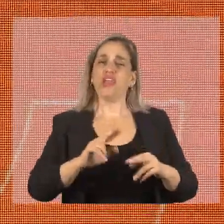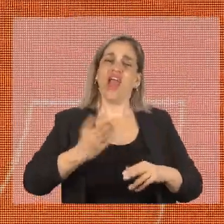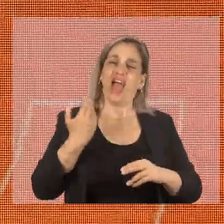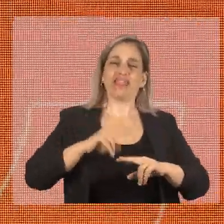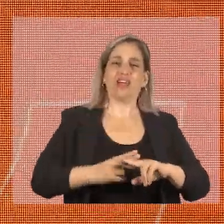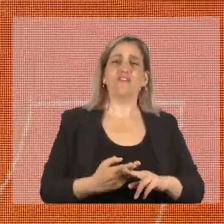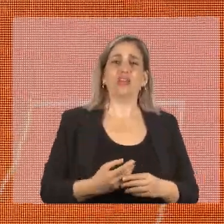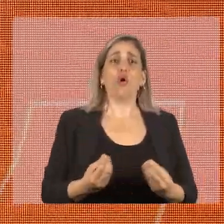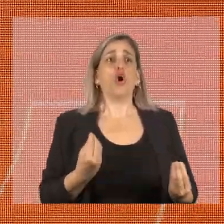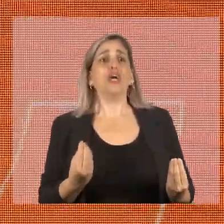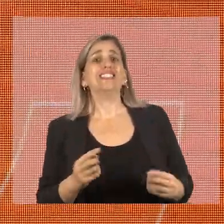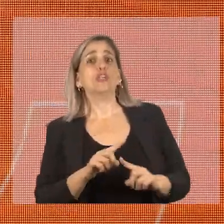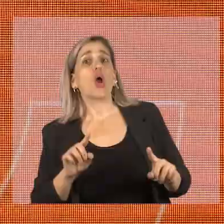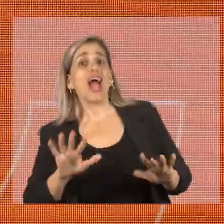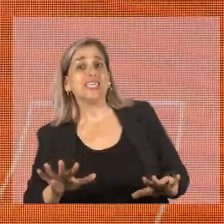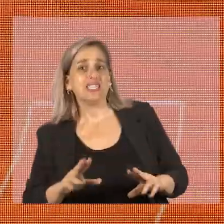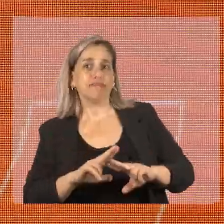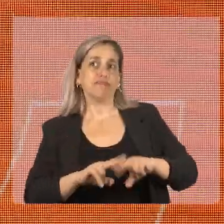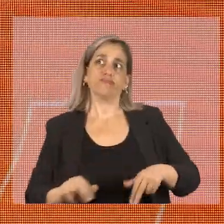ratito. ¿Y si no qué?